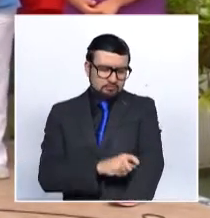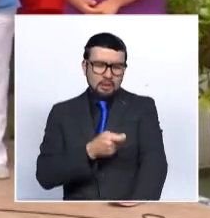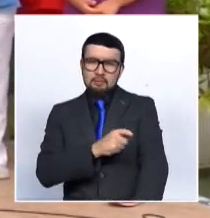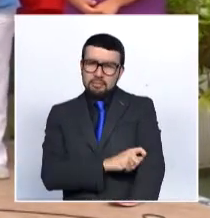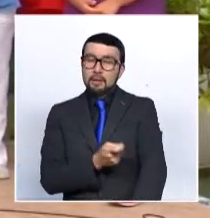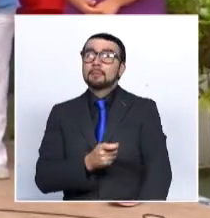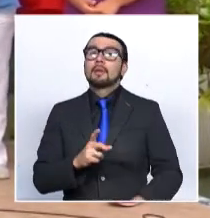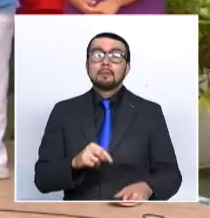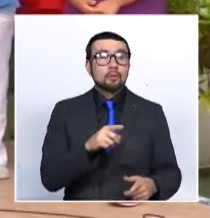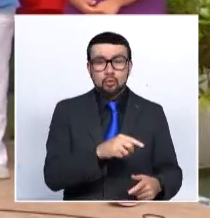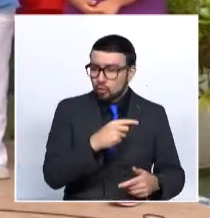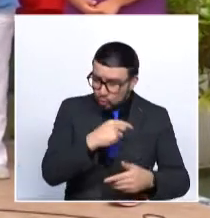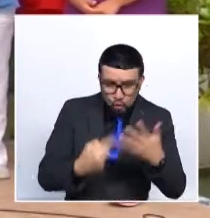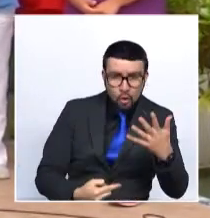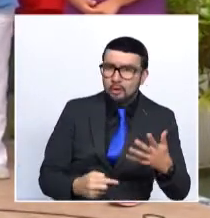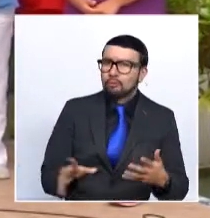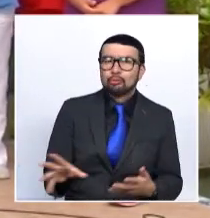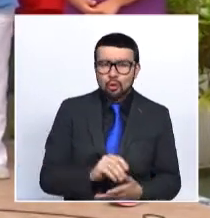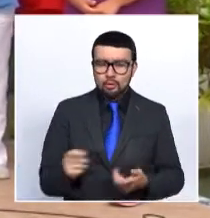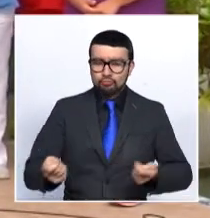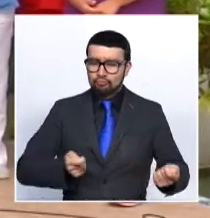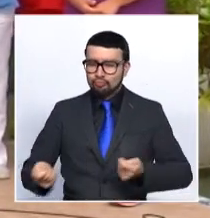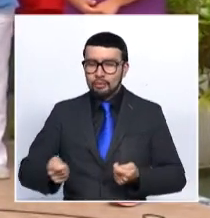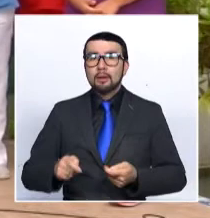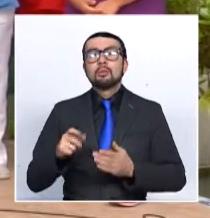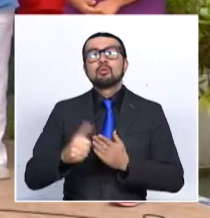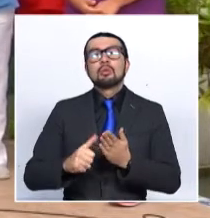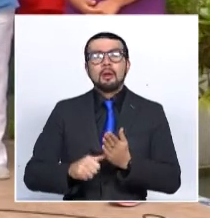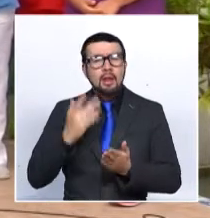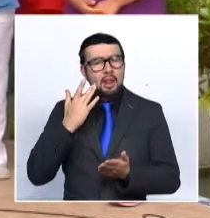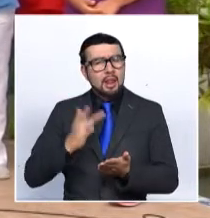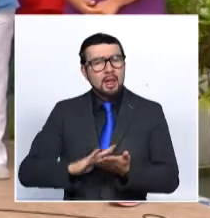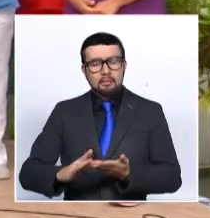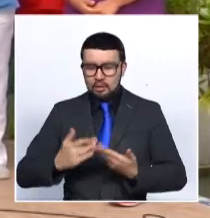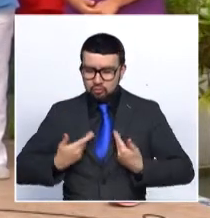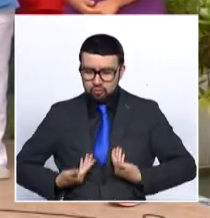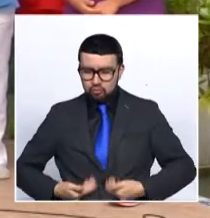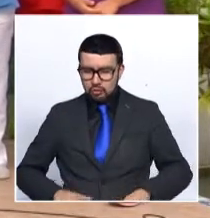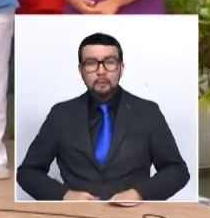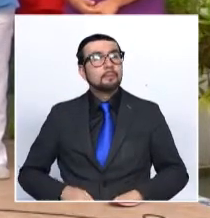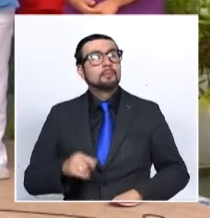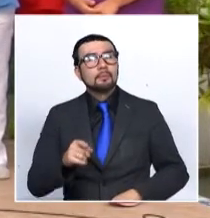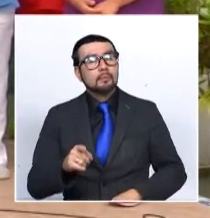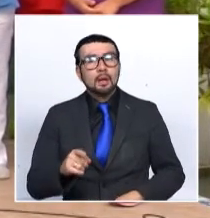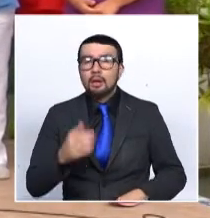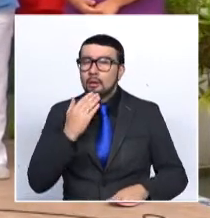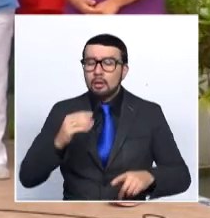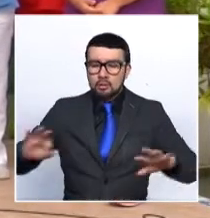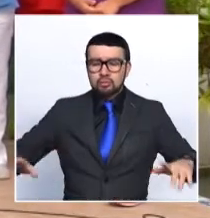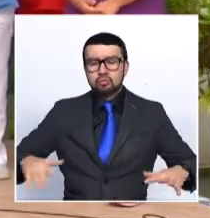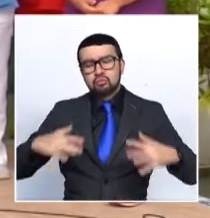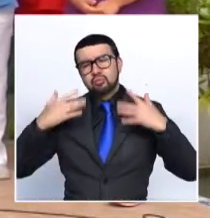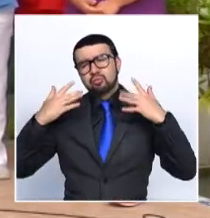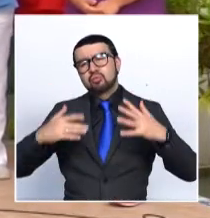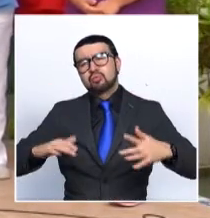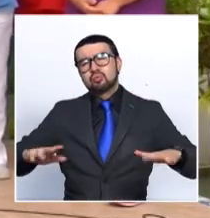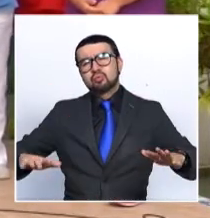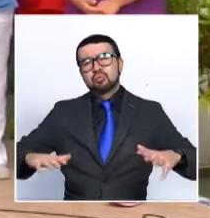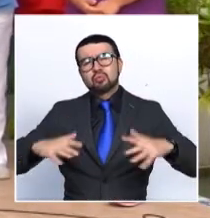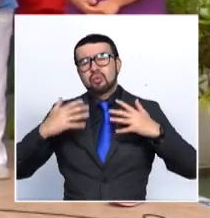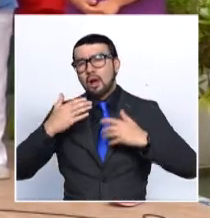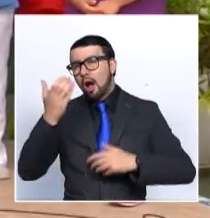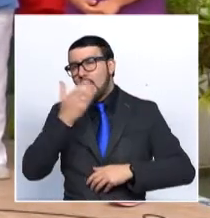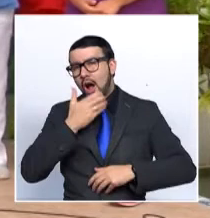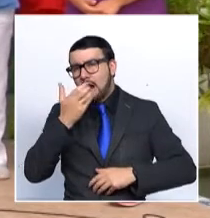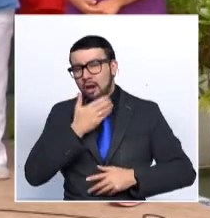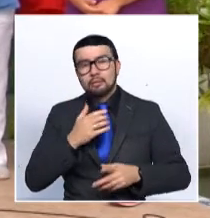de desintoxicación. Unos los coordina la doctora Dafna con el doctor Alonso, con unas cámaras de vapores con rayos infrarrojos, sueros y ozono